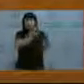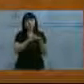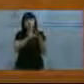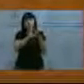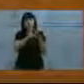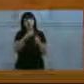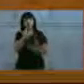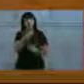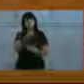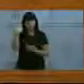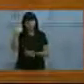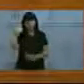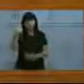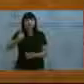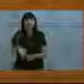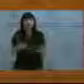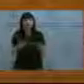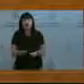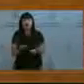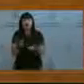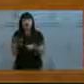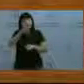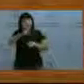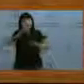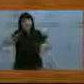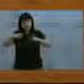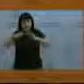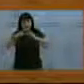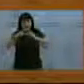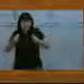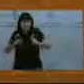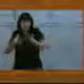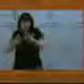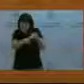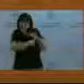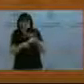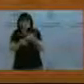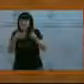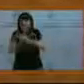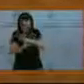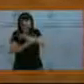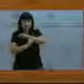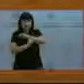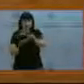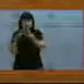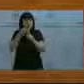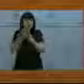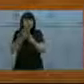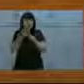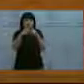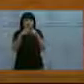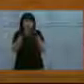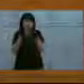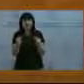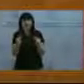Como pueden ver, la solidaridad de los asturianos es clave para que no exista una parte de Asturias que vaya a otra